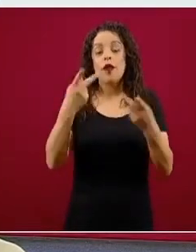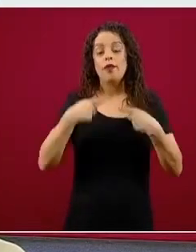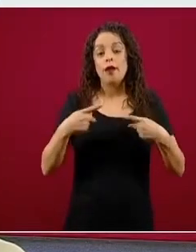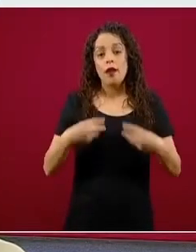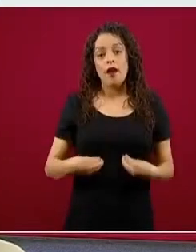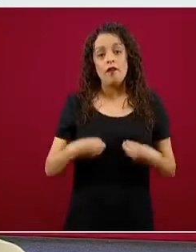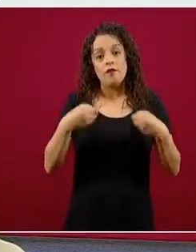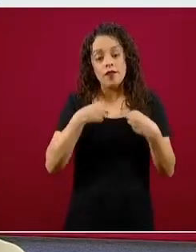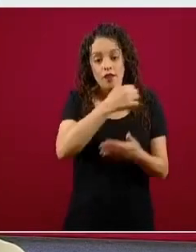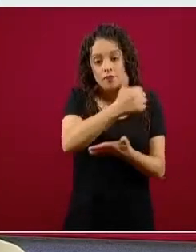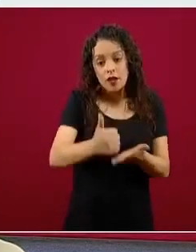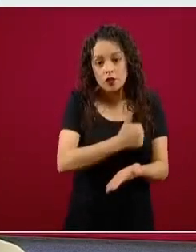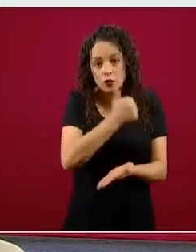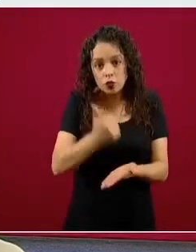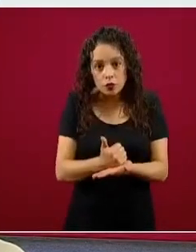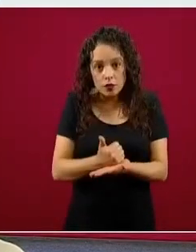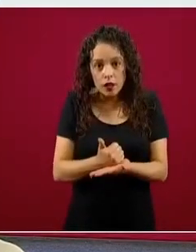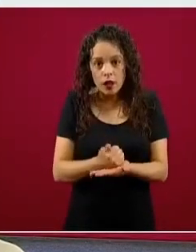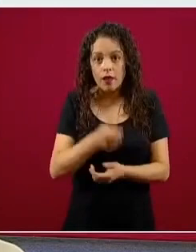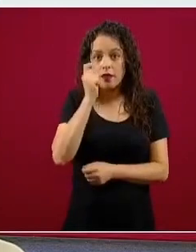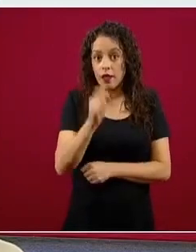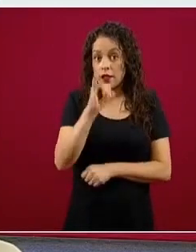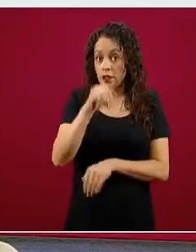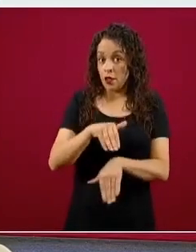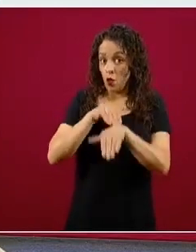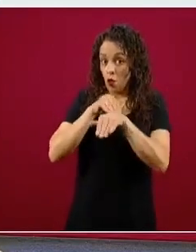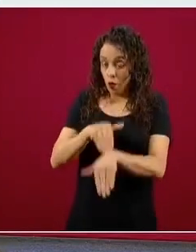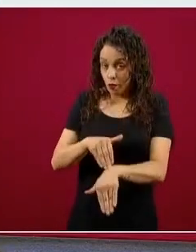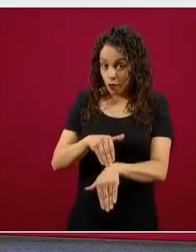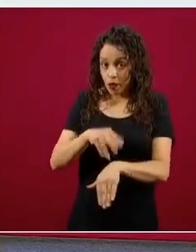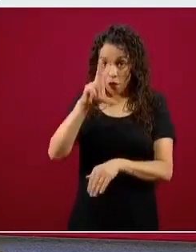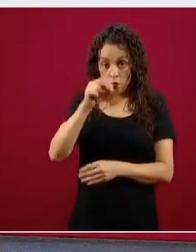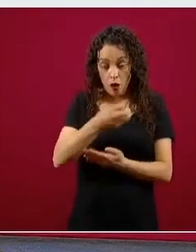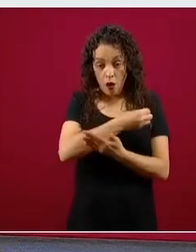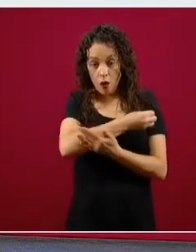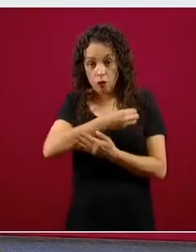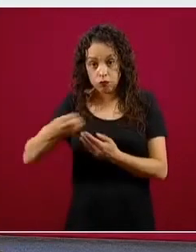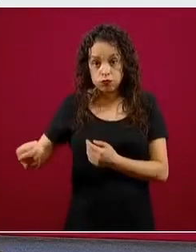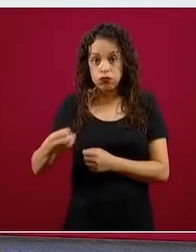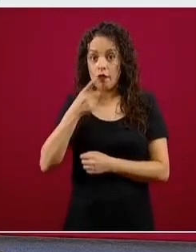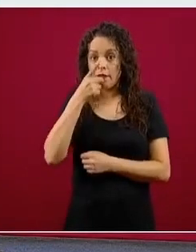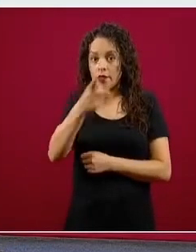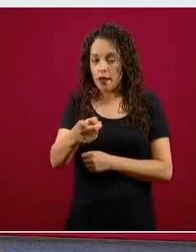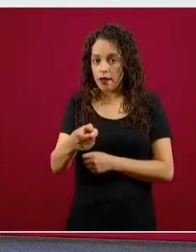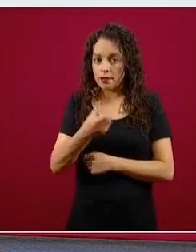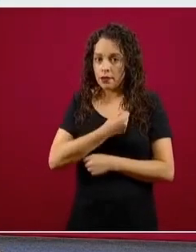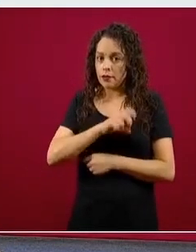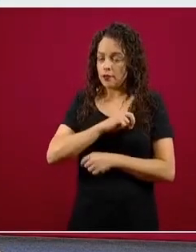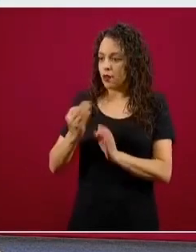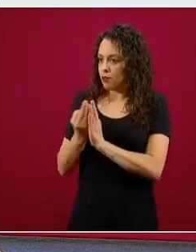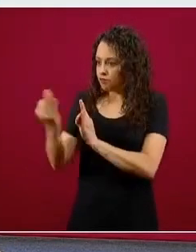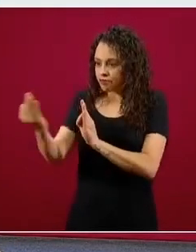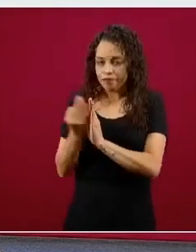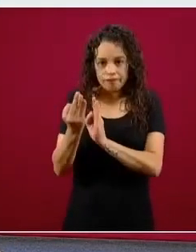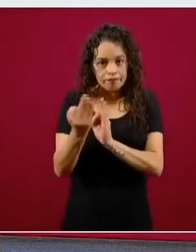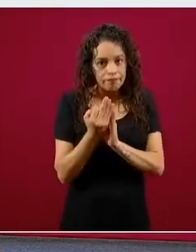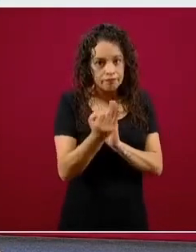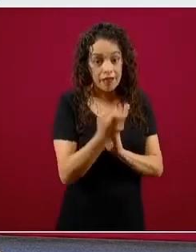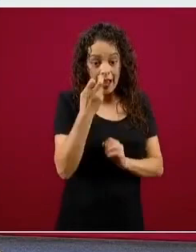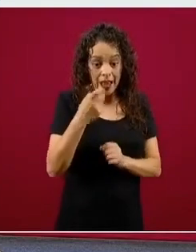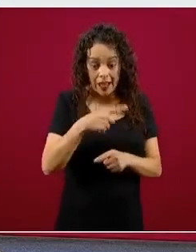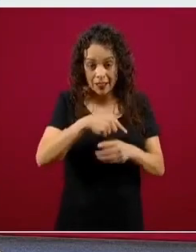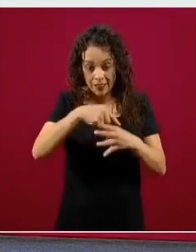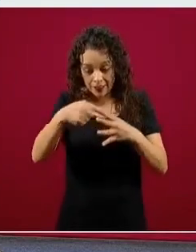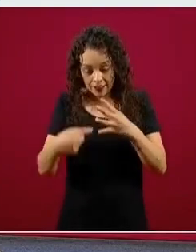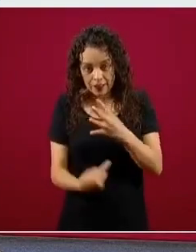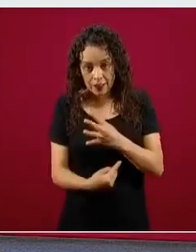tamaño poblacional, el apego a las medidas de distanciamiento físico. Todos estos son factores